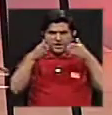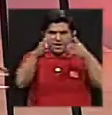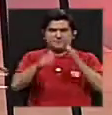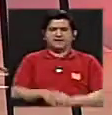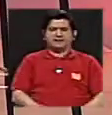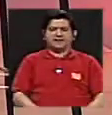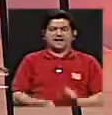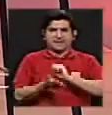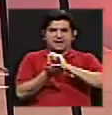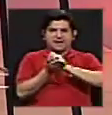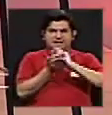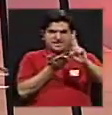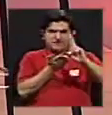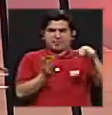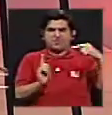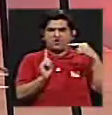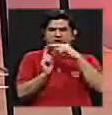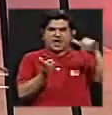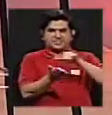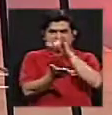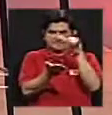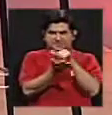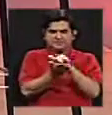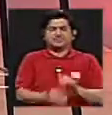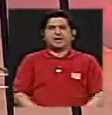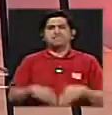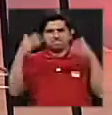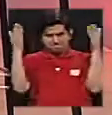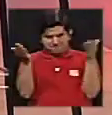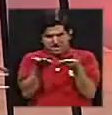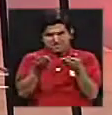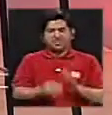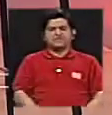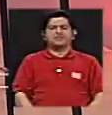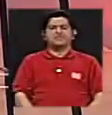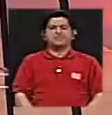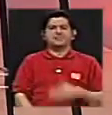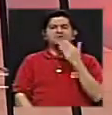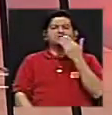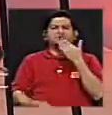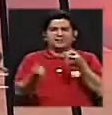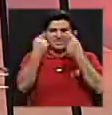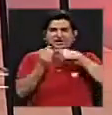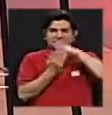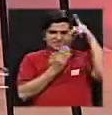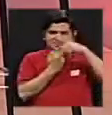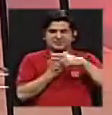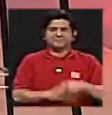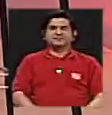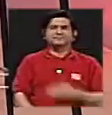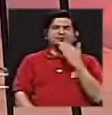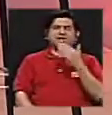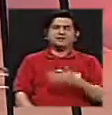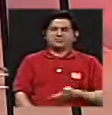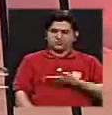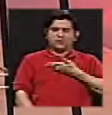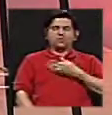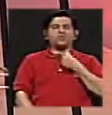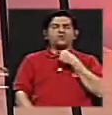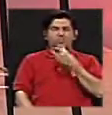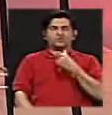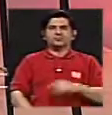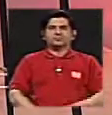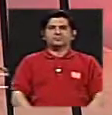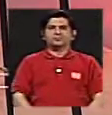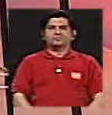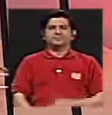entre San Ramón y San José. Les doy la bienvenida y les agradezco muchísimo su presencia en nuestro programa. Muchas gracias. Es un orgullo y es un gusto estar con usted,